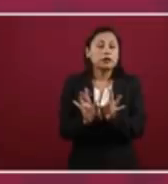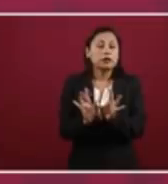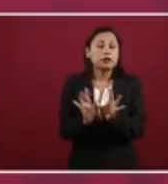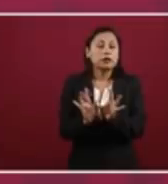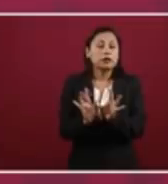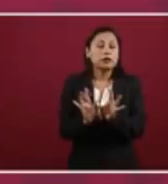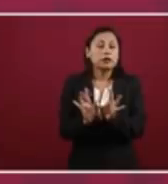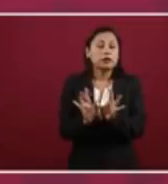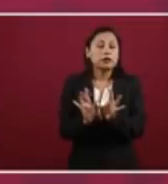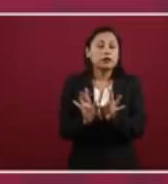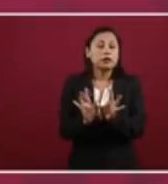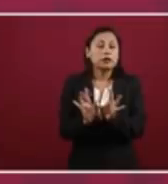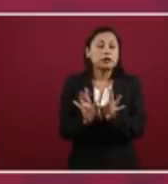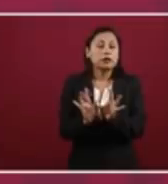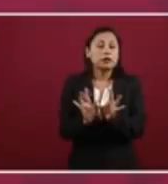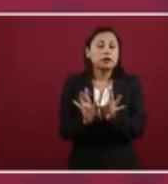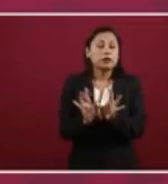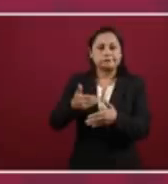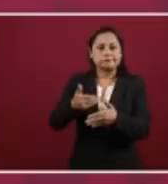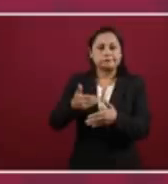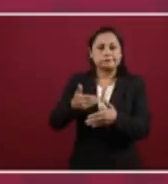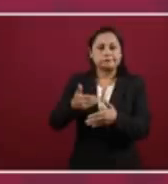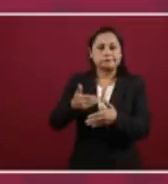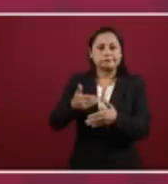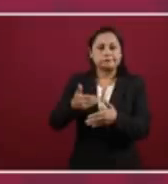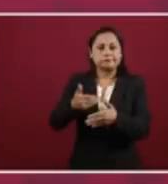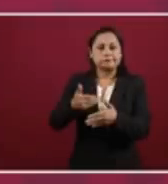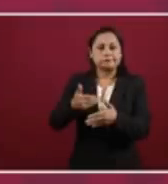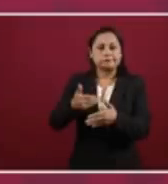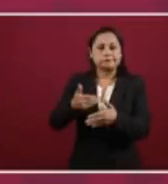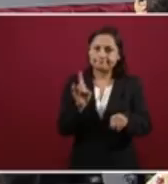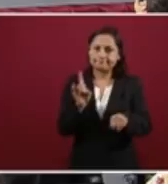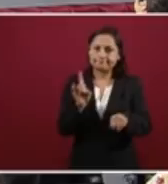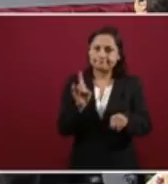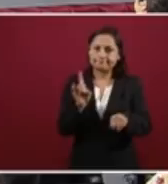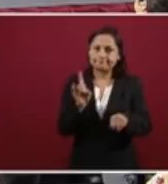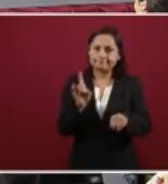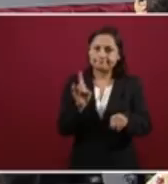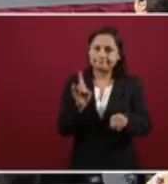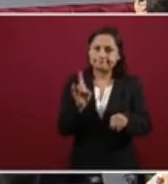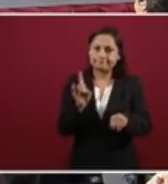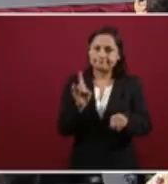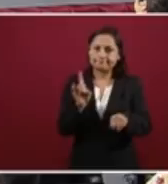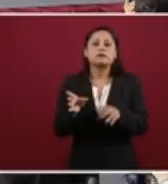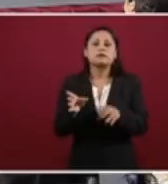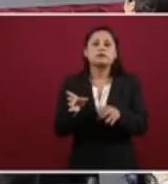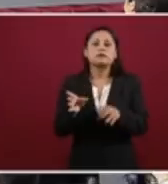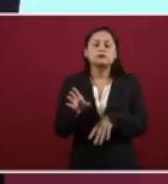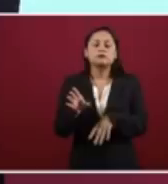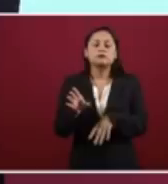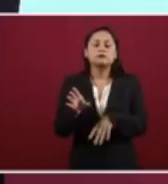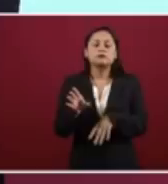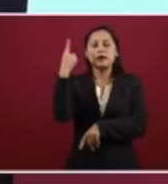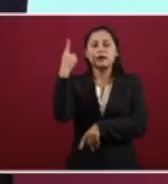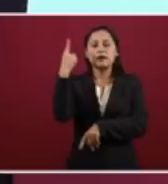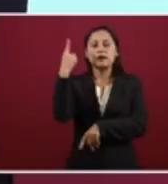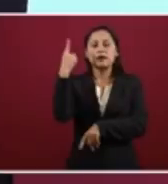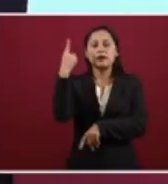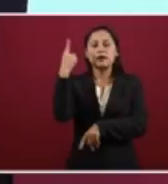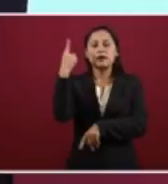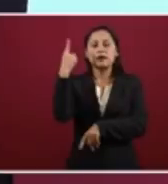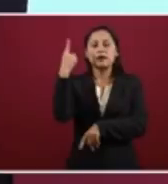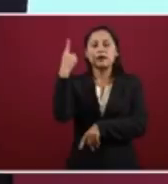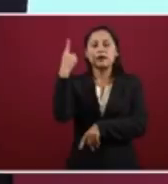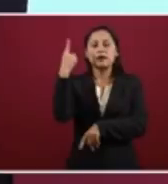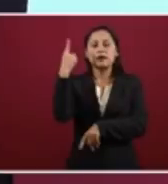de 1787, magnitud 8.6, en las costas de Guerrero y de